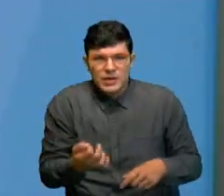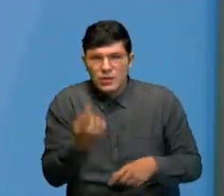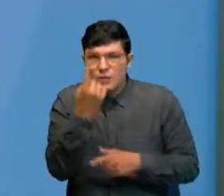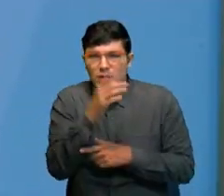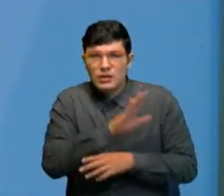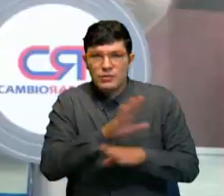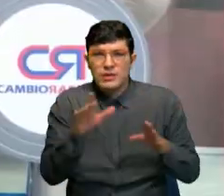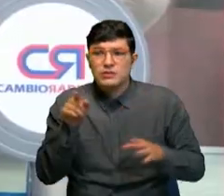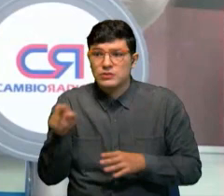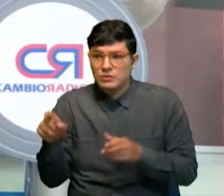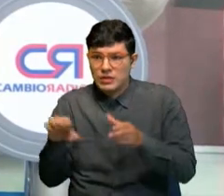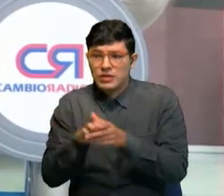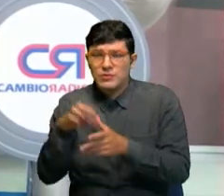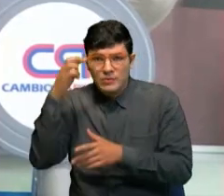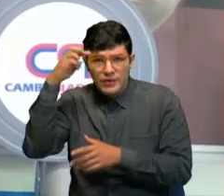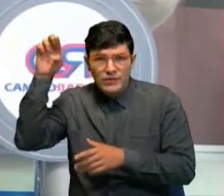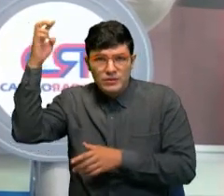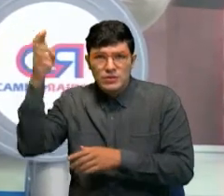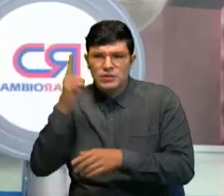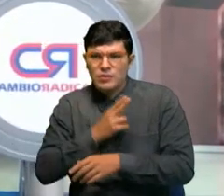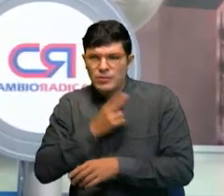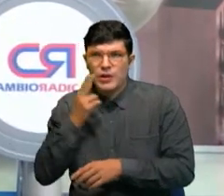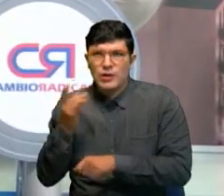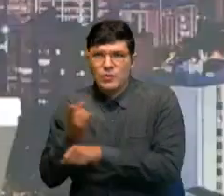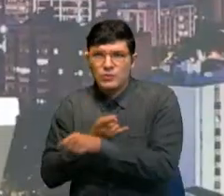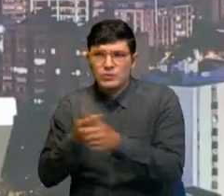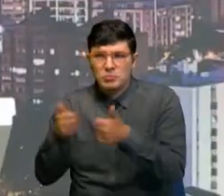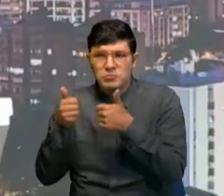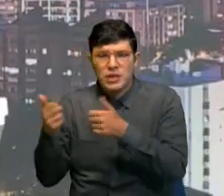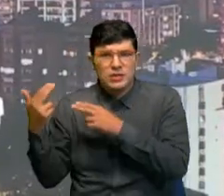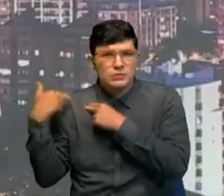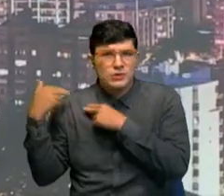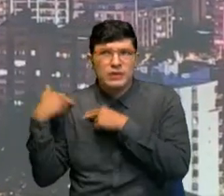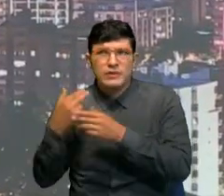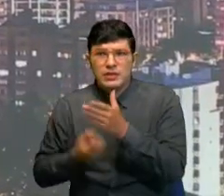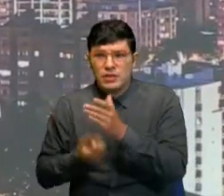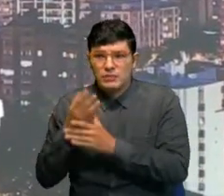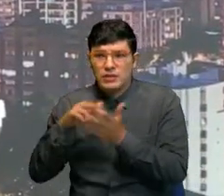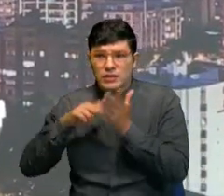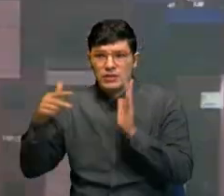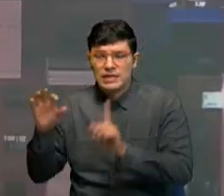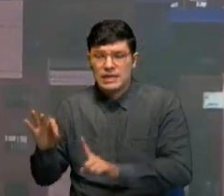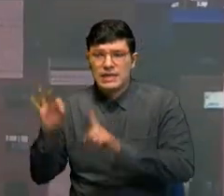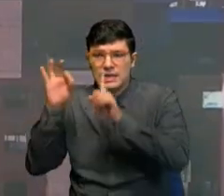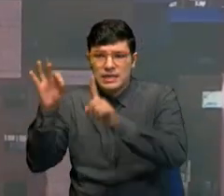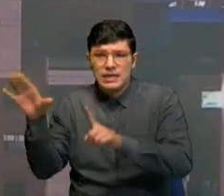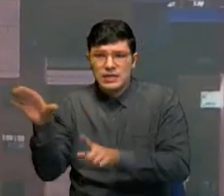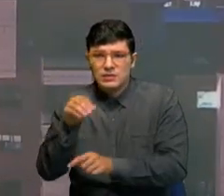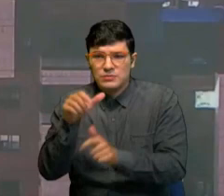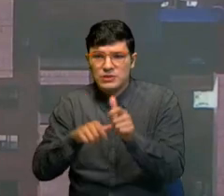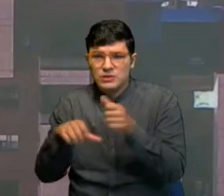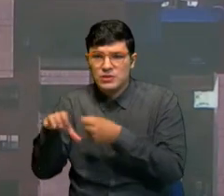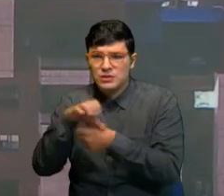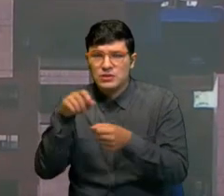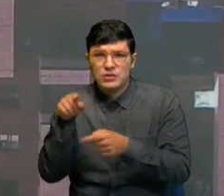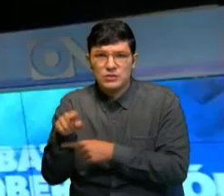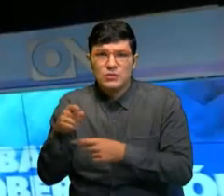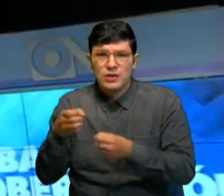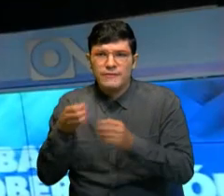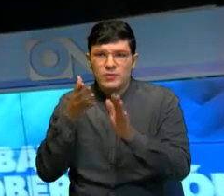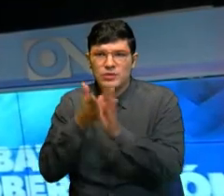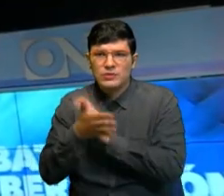profesional comprometido con la información y el uso responsable de las nuevas tecnologías dan garantías tanto a candidatos como a ciudadanos con datos veraces